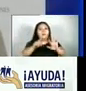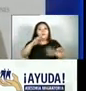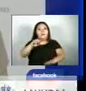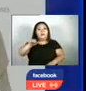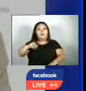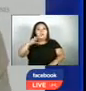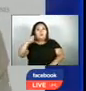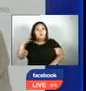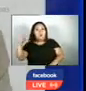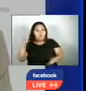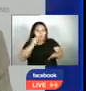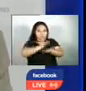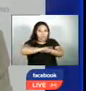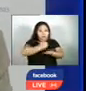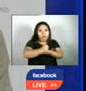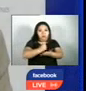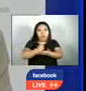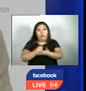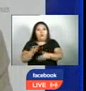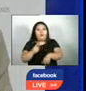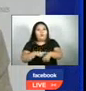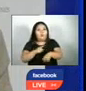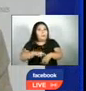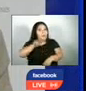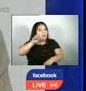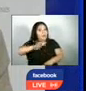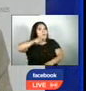en un periodo no mayor a 2 meses y medio.